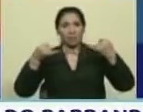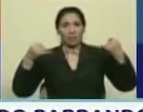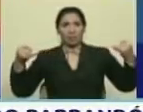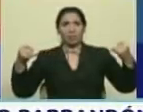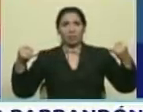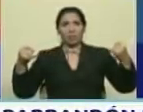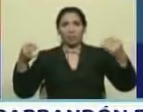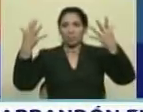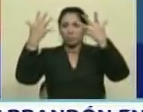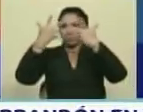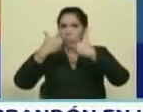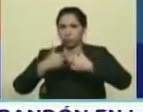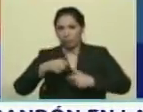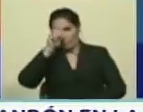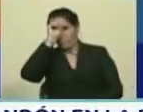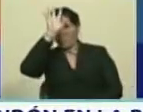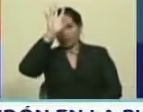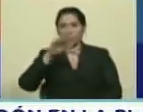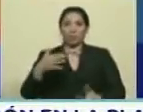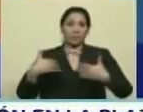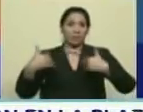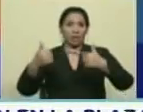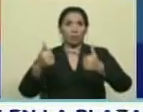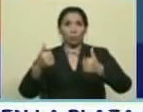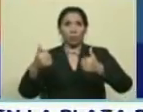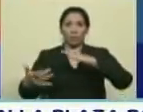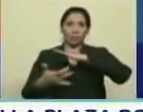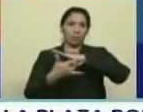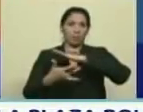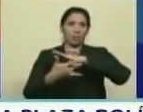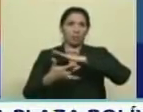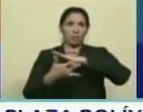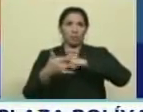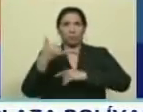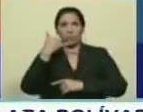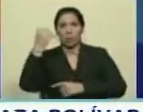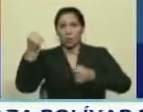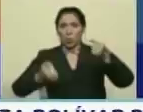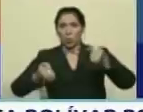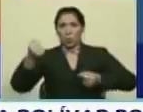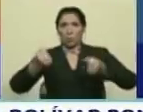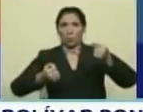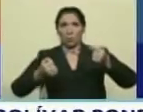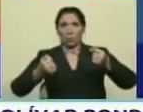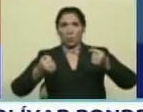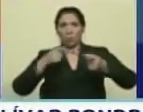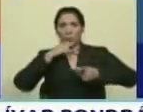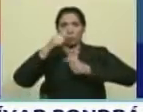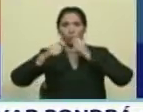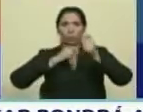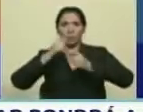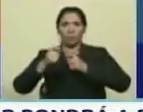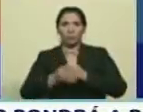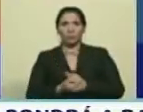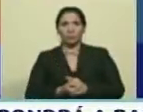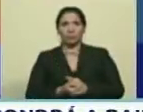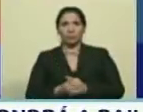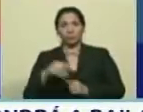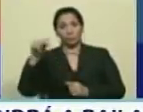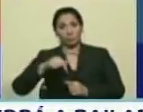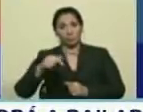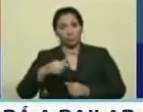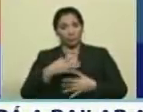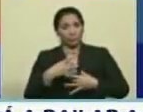la industria y la minería, la salud, las telecomunicaciones, el transporte y el turismo. Hoy me interesa